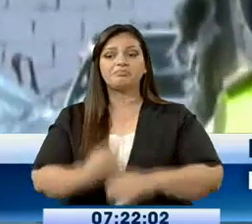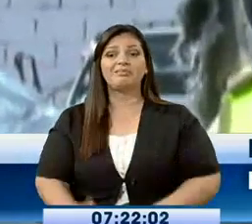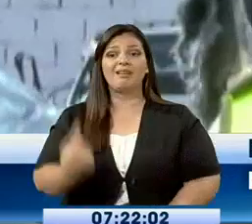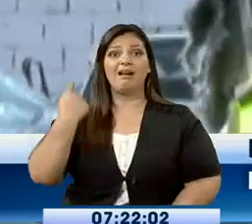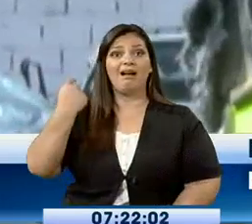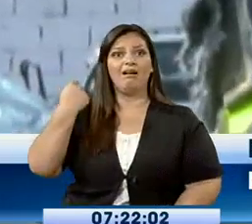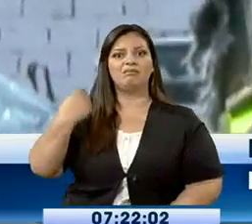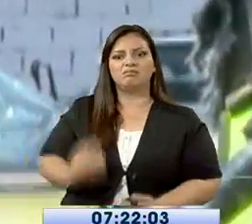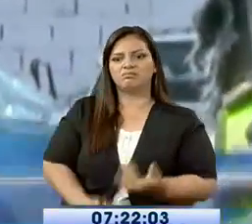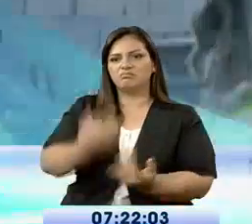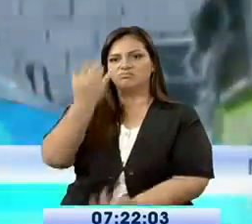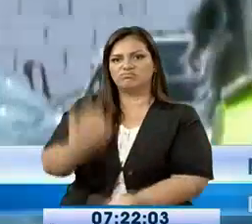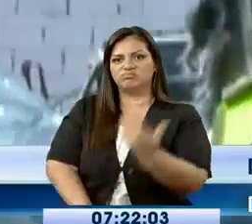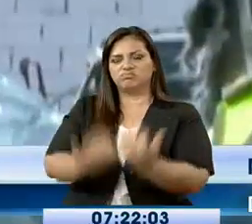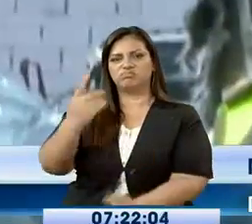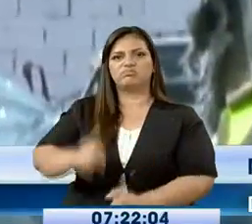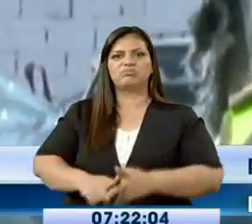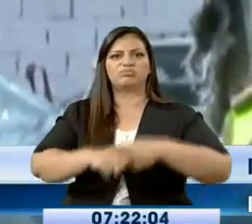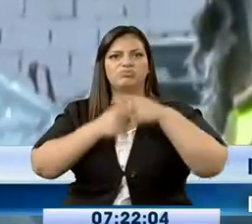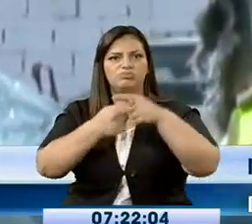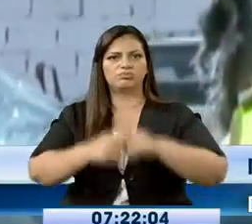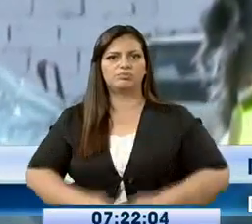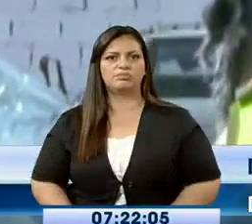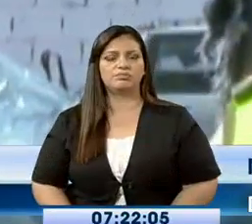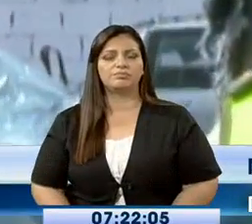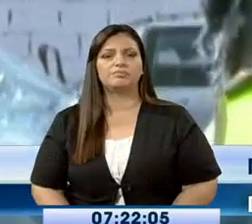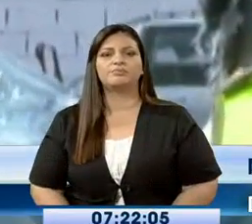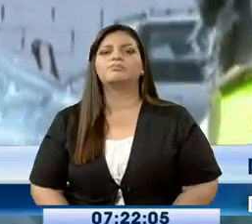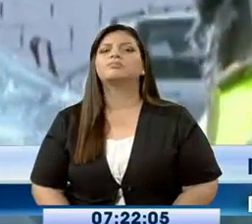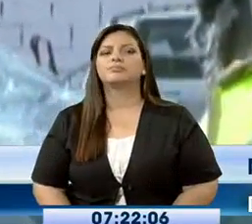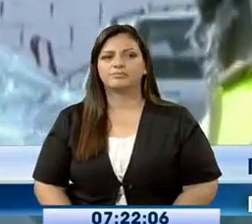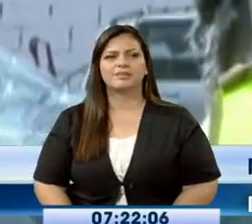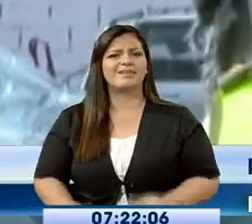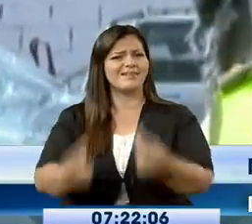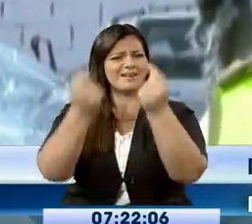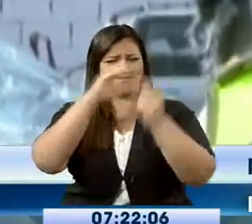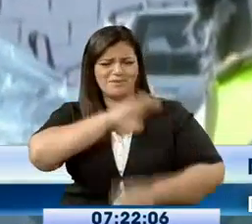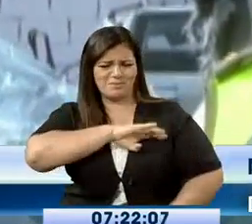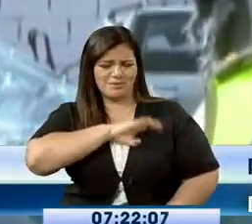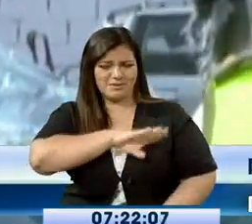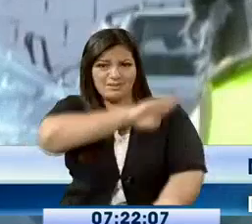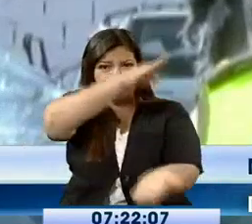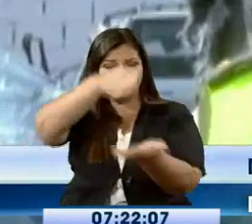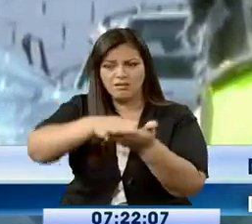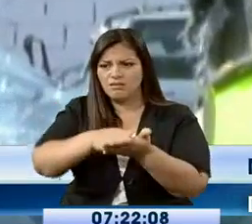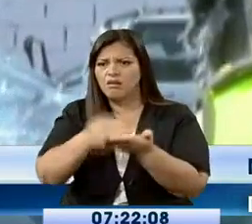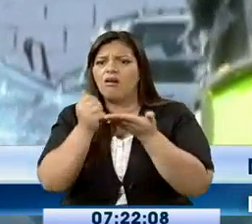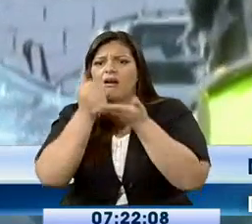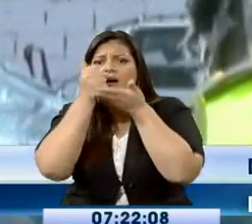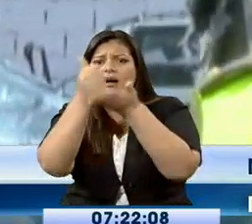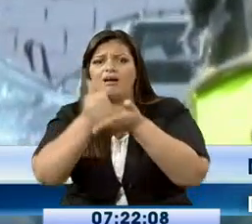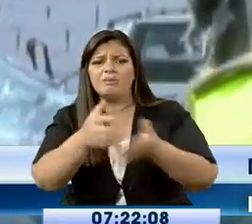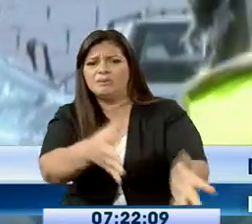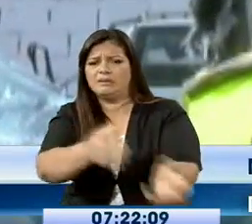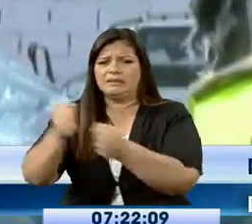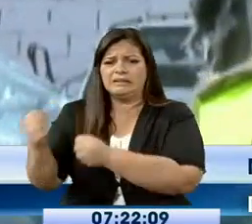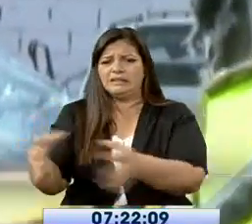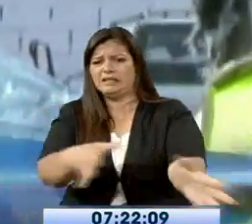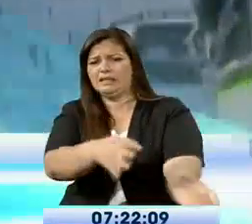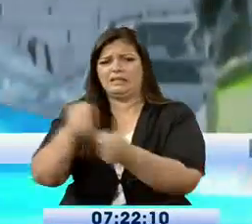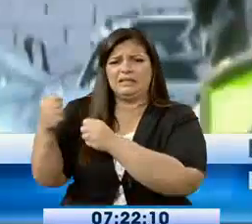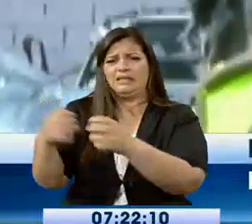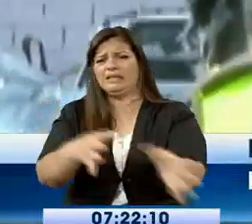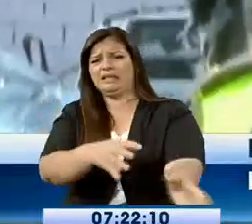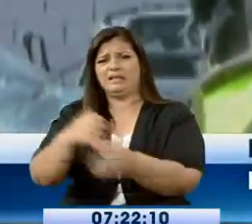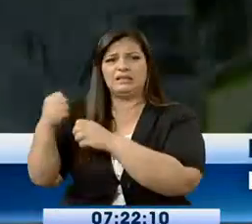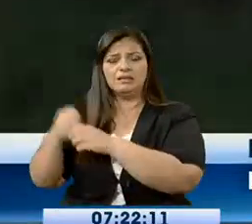que empieza a incendiarse, pues el personal policial acude inmediatamente al rescate de las posibles víctimas. Por suerte